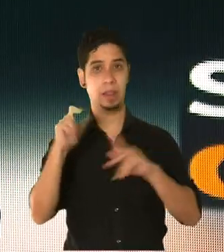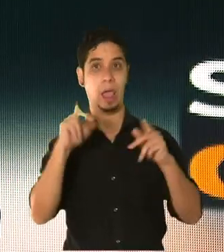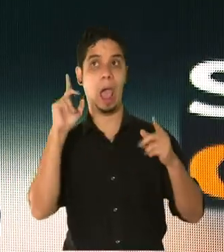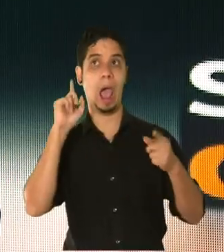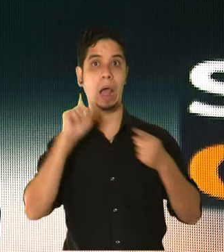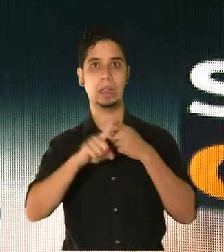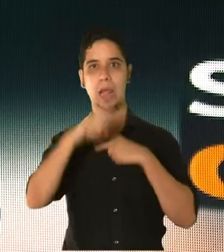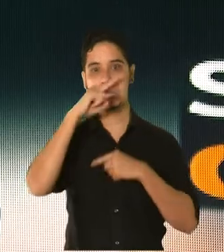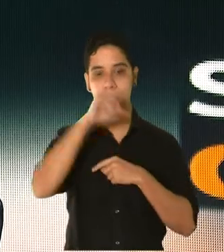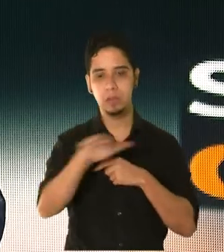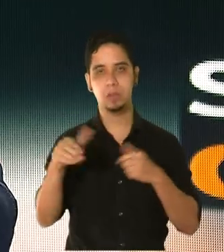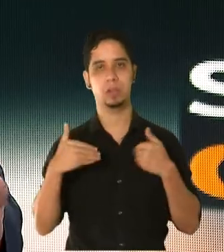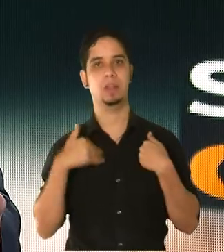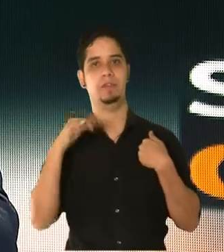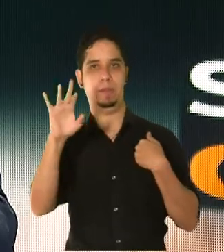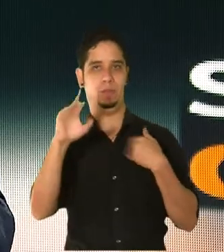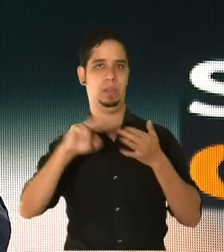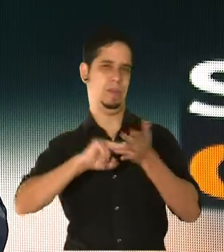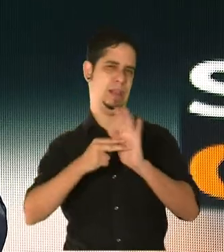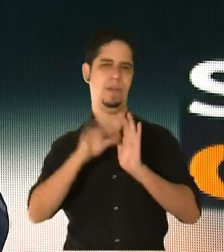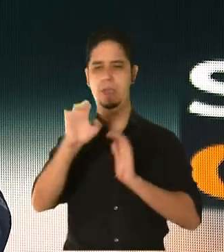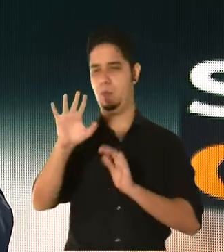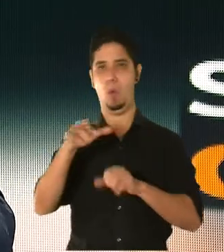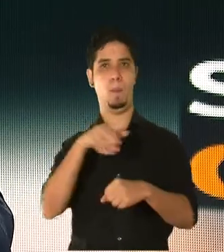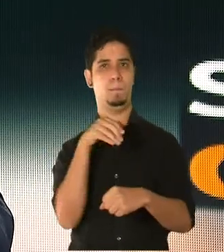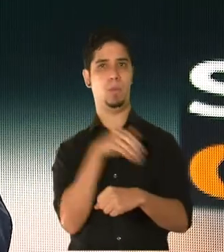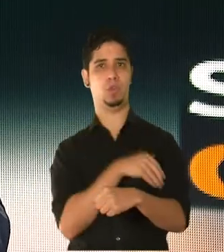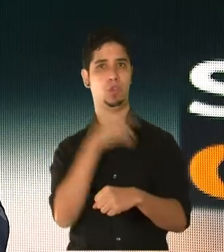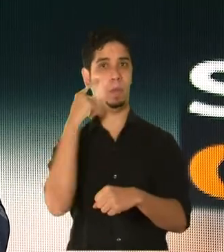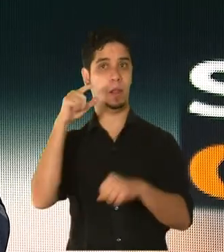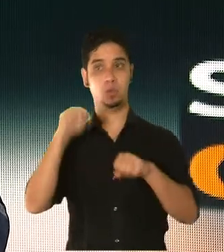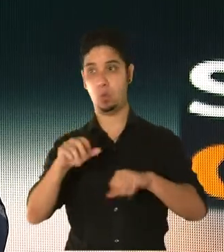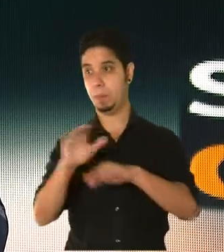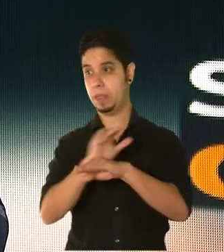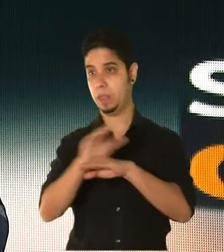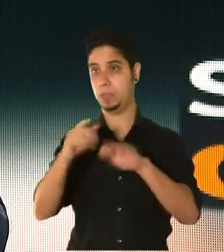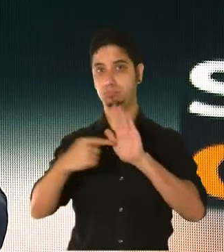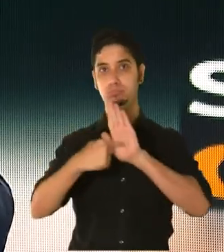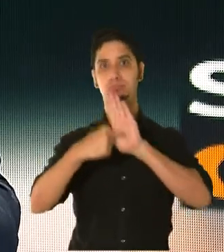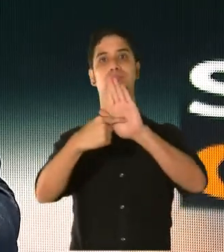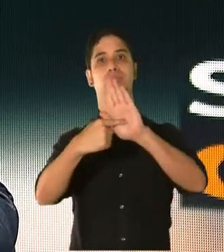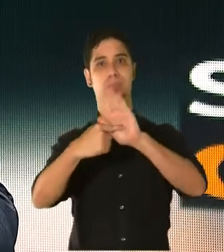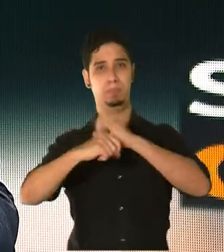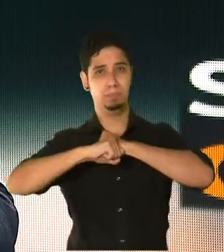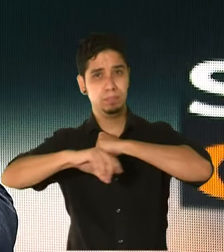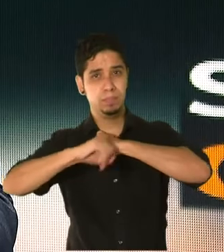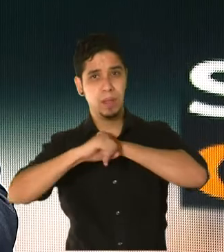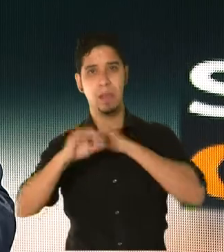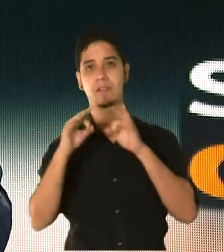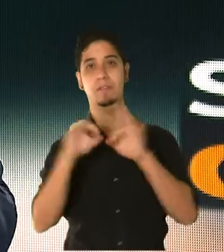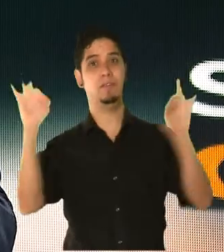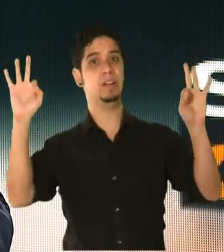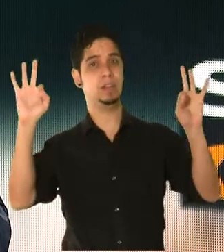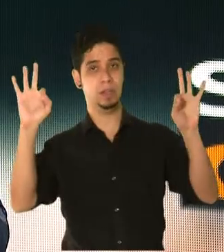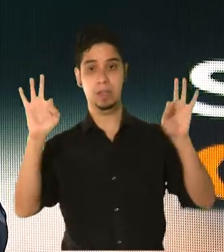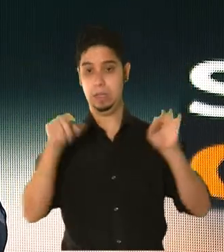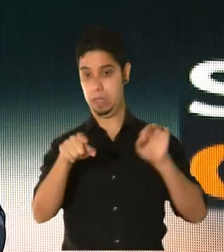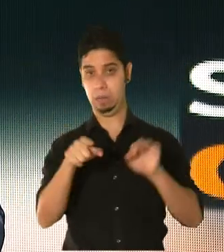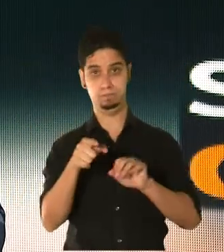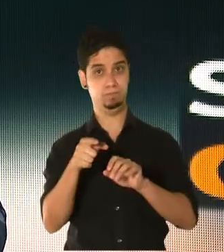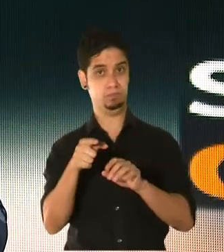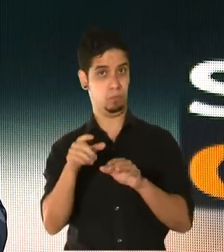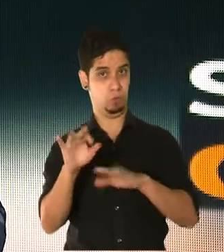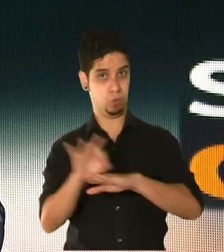es tan poderosa para tú promover tu producto y tus servicios que gratis y es bien efectivo